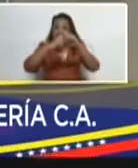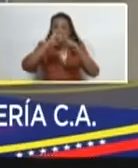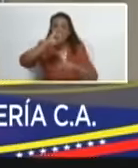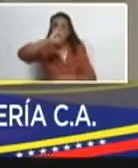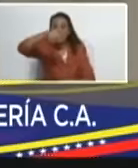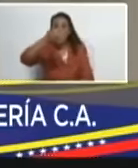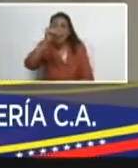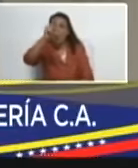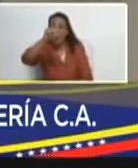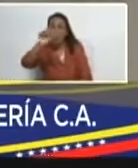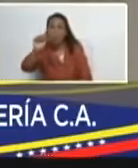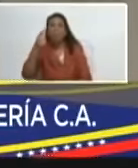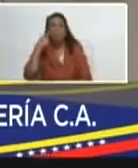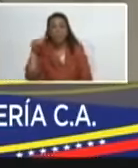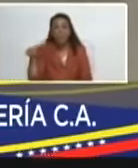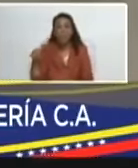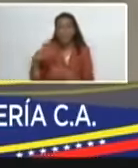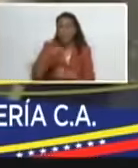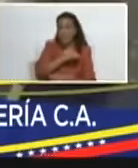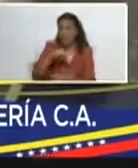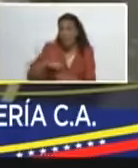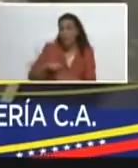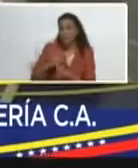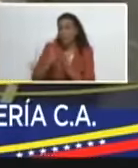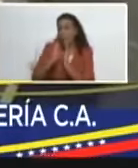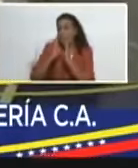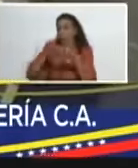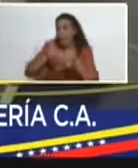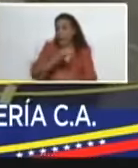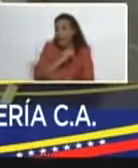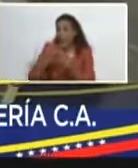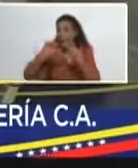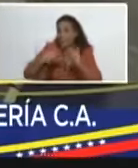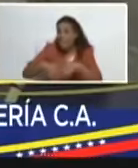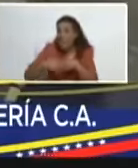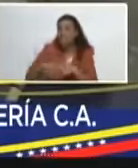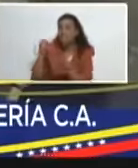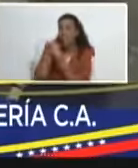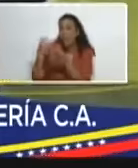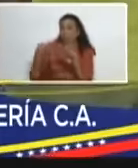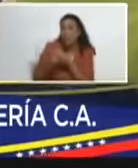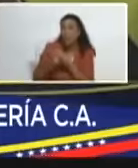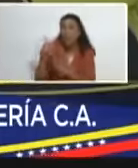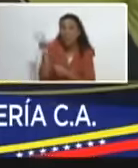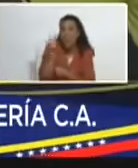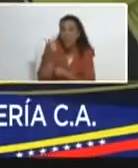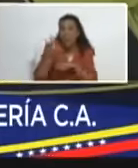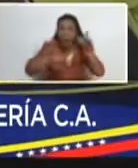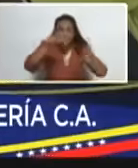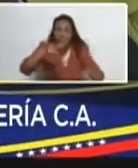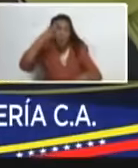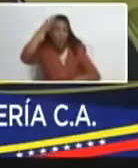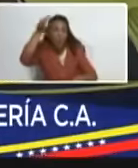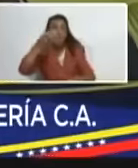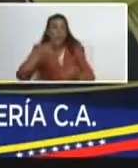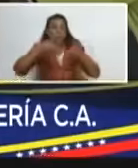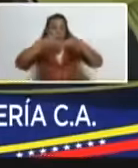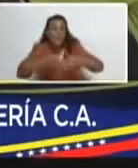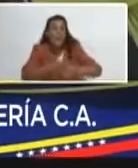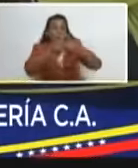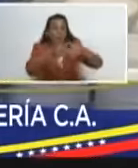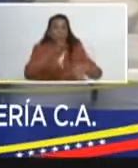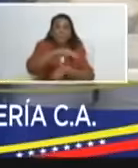salude también desde el sector privado, desde el sector pesquero, que con trabajadores venezolanos y los consejos de pescadores y